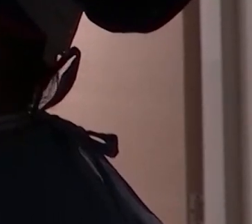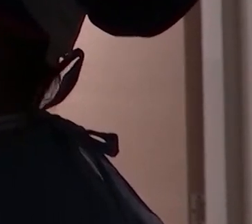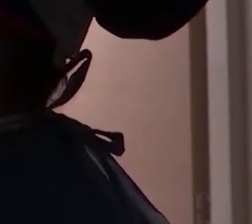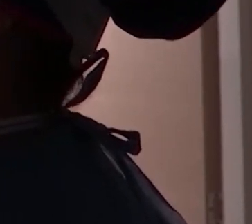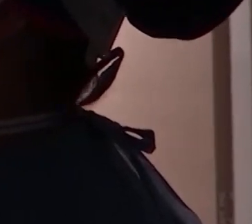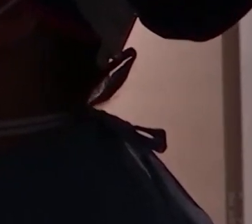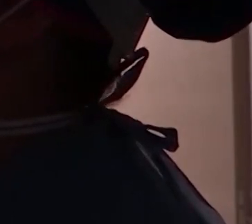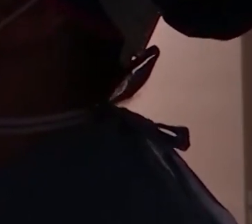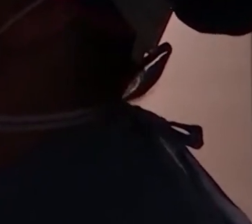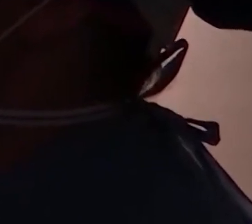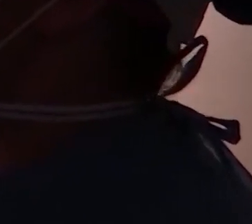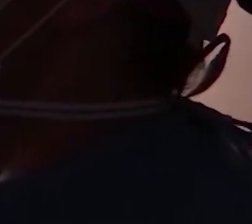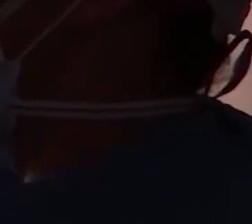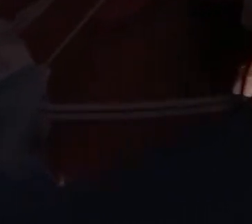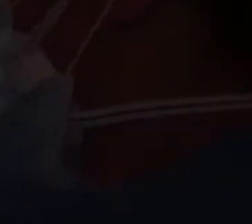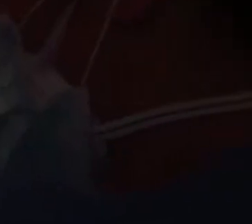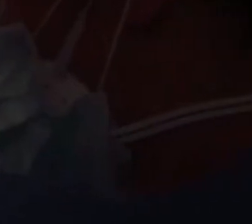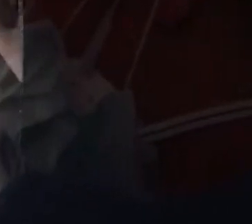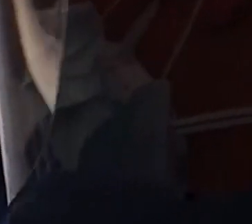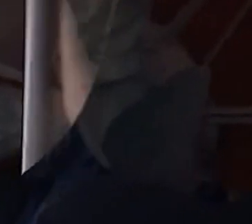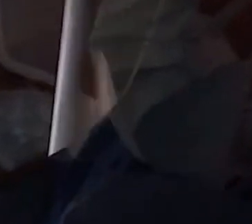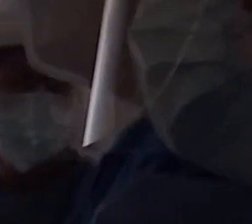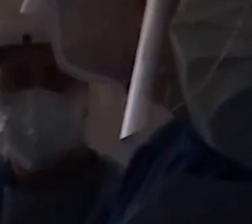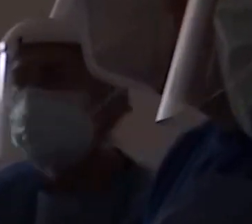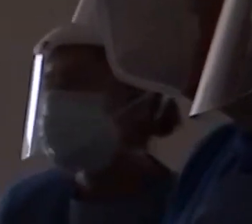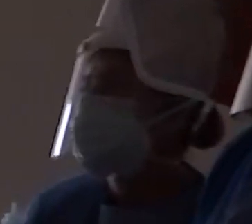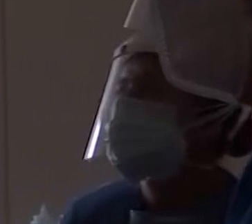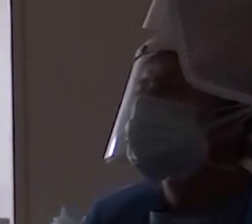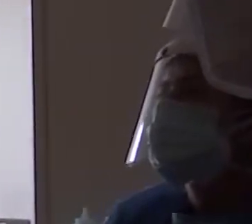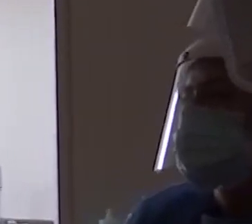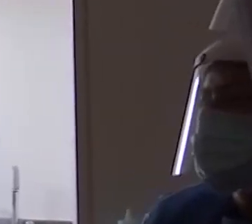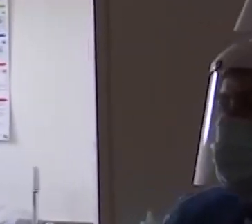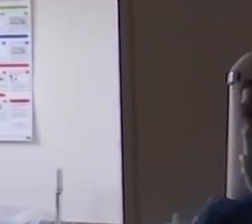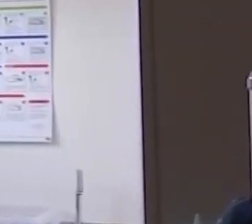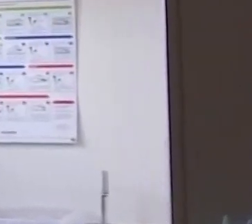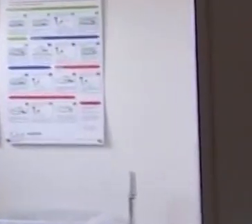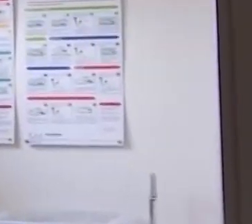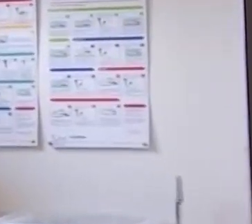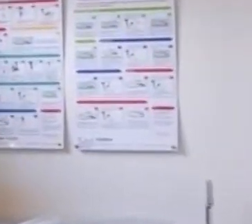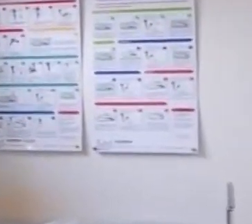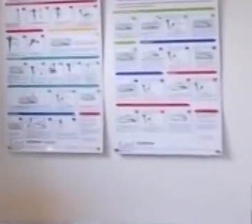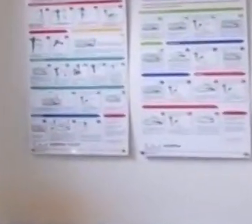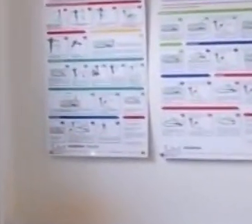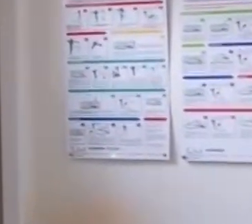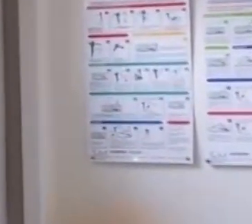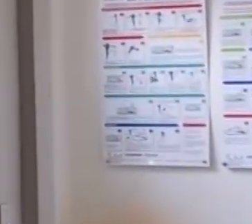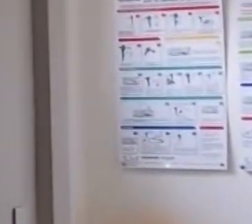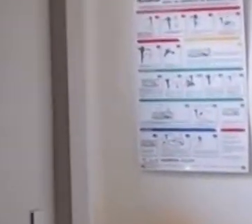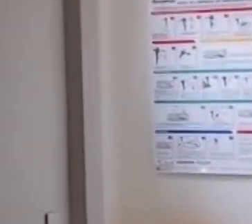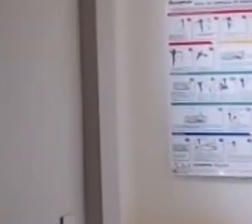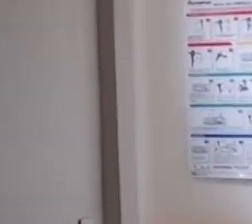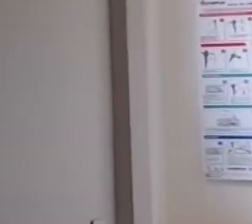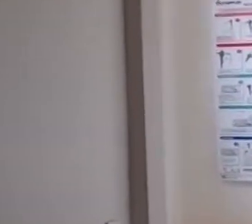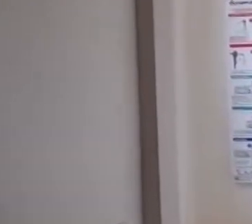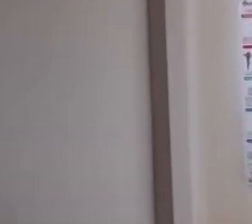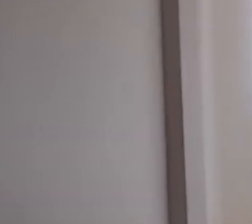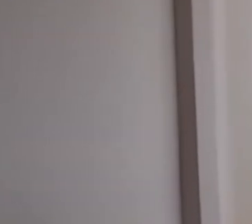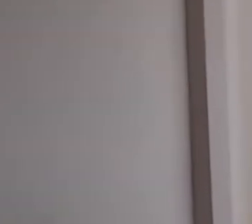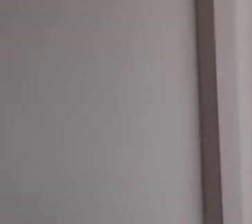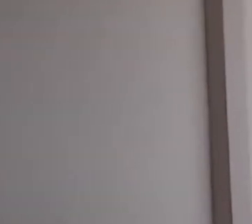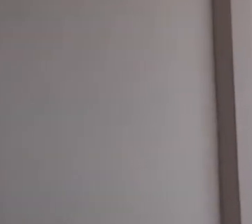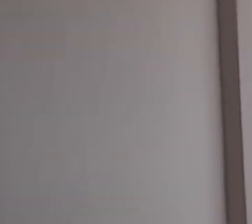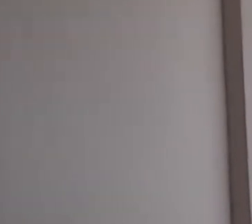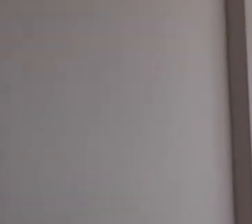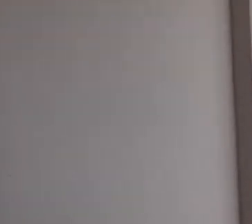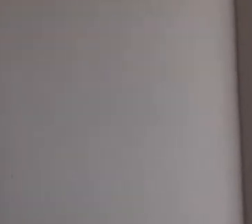8 y 10 minutos dependiendo de las curvas que tenga el colon, de la longitud. Hay unos colonos que son más largos de lo normal, que tienen